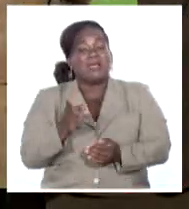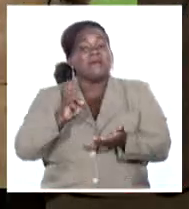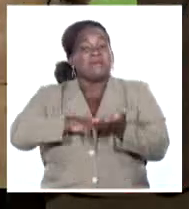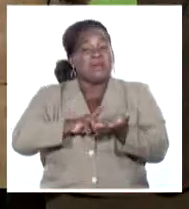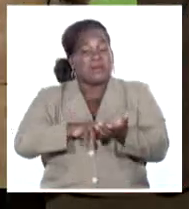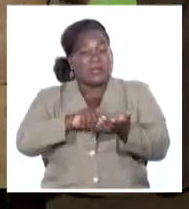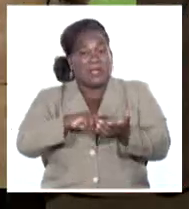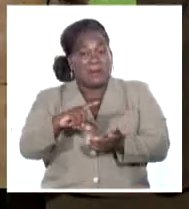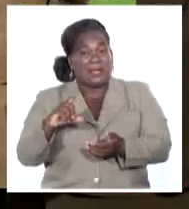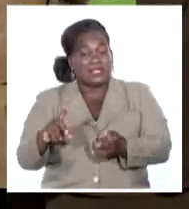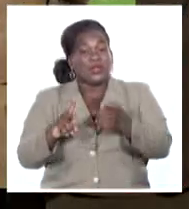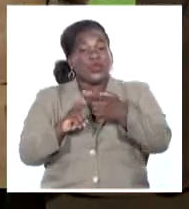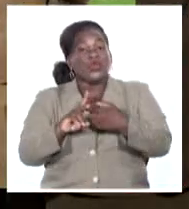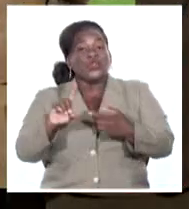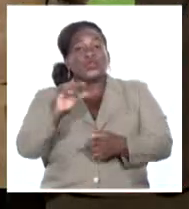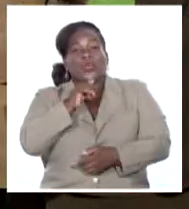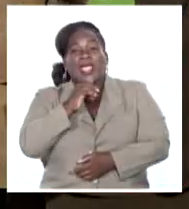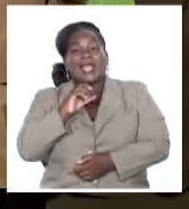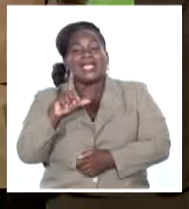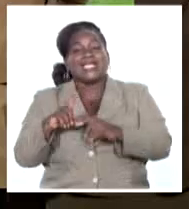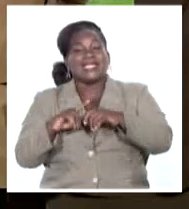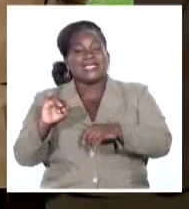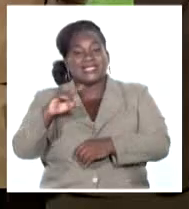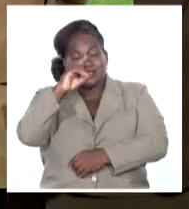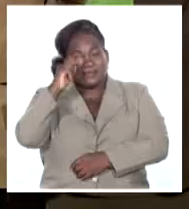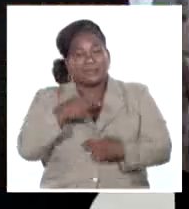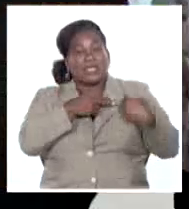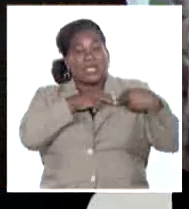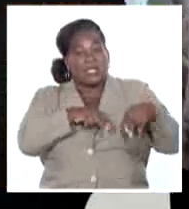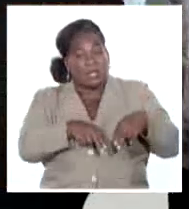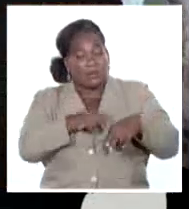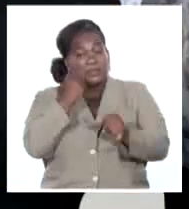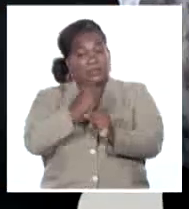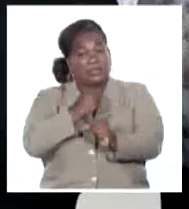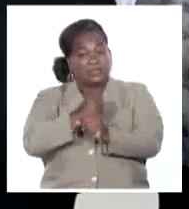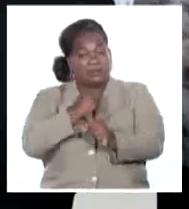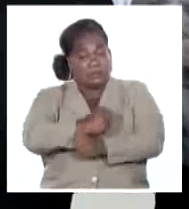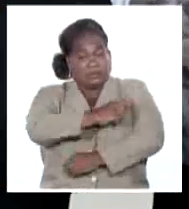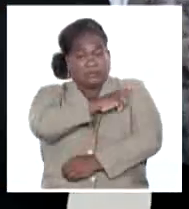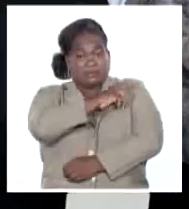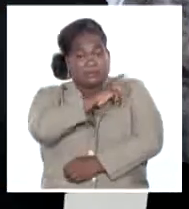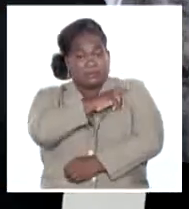Partido, Yudelkis Ortiz Barceló, el héroe del trabajo de la República de Cuba y director del